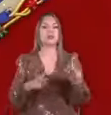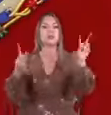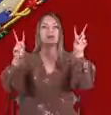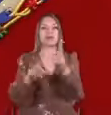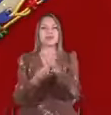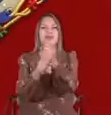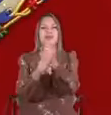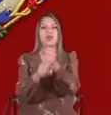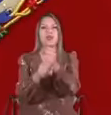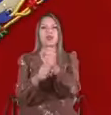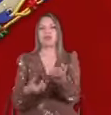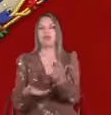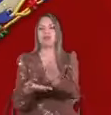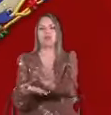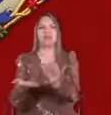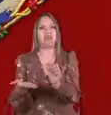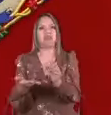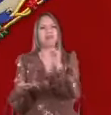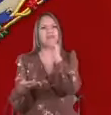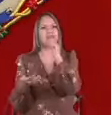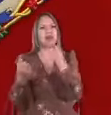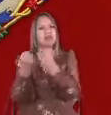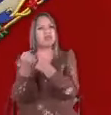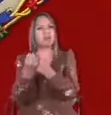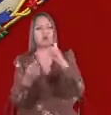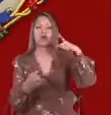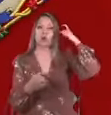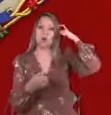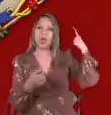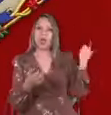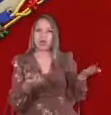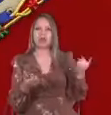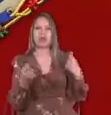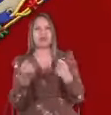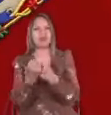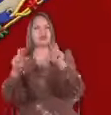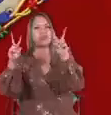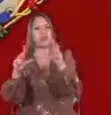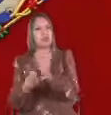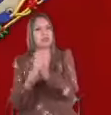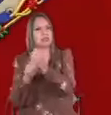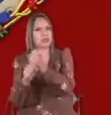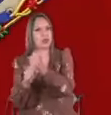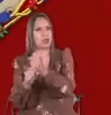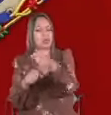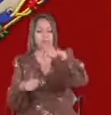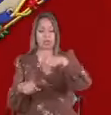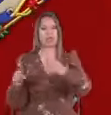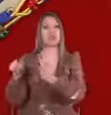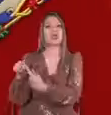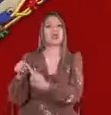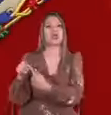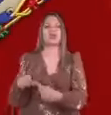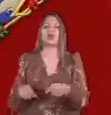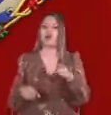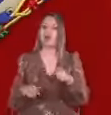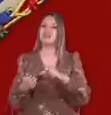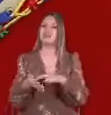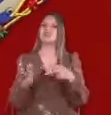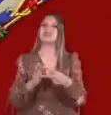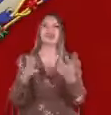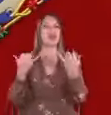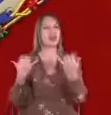seguridad. Esa falta de apoyo del gobierno central a la seguridad, a este sector tan importante, es parte de que